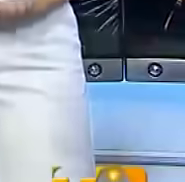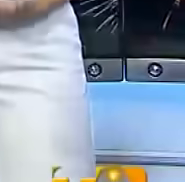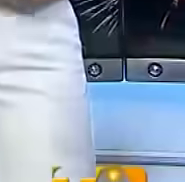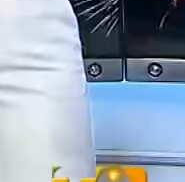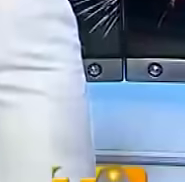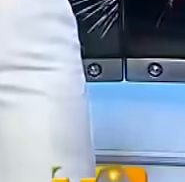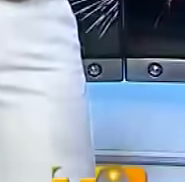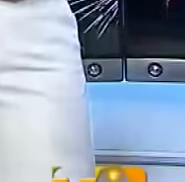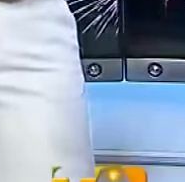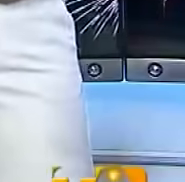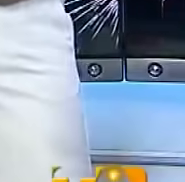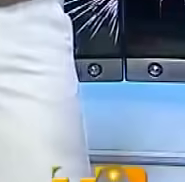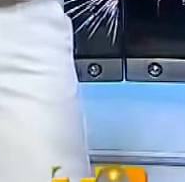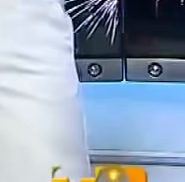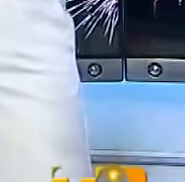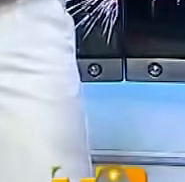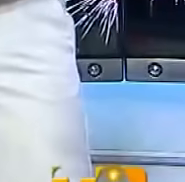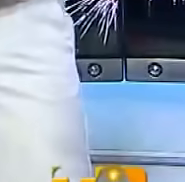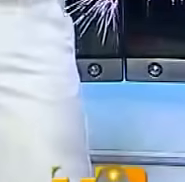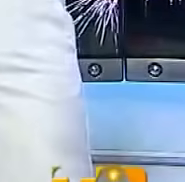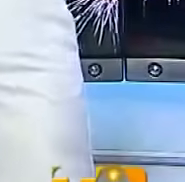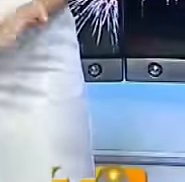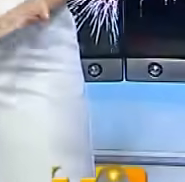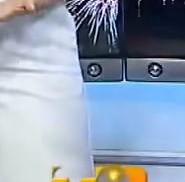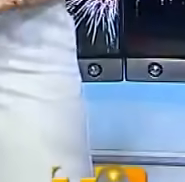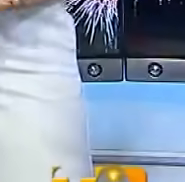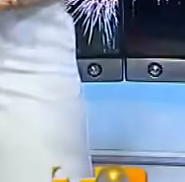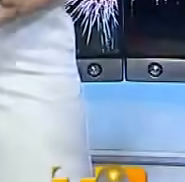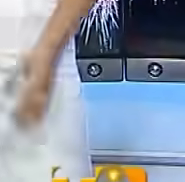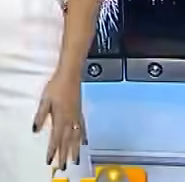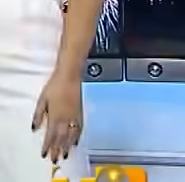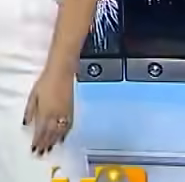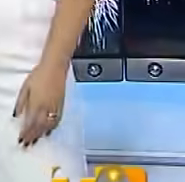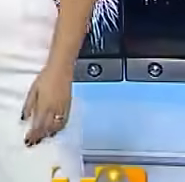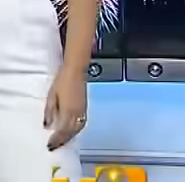sus denuncias, en el que confíen en los periodistas de Teleamazonas para contar sus historias.